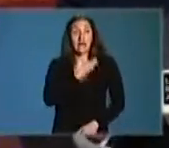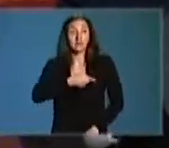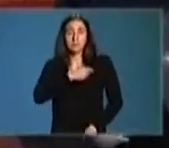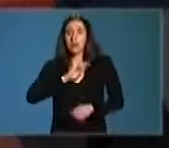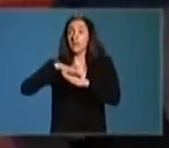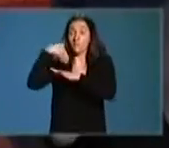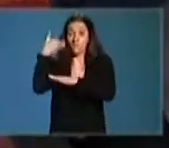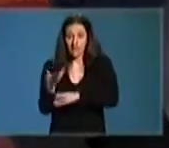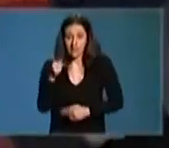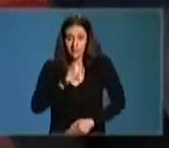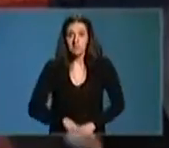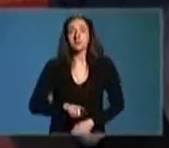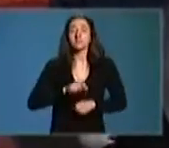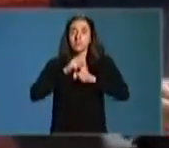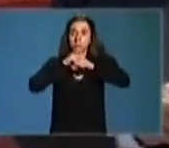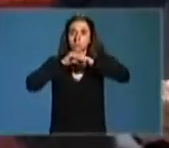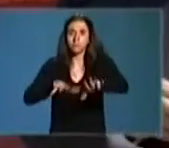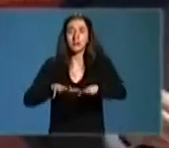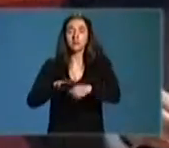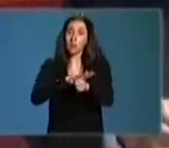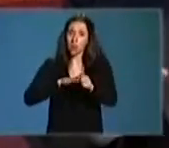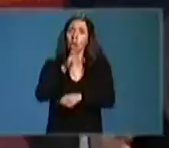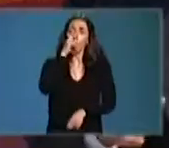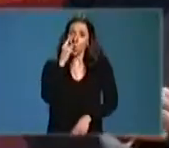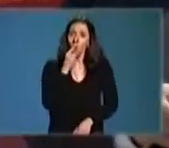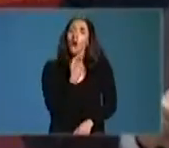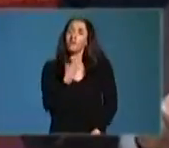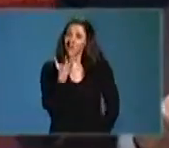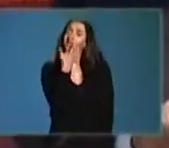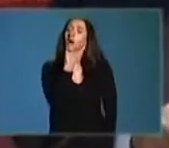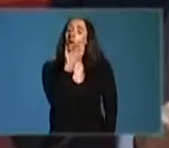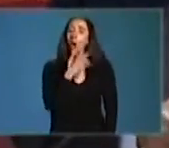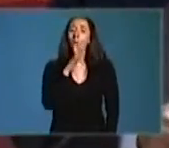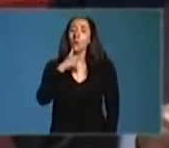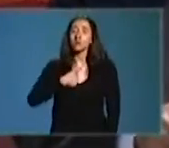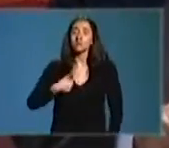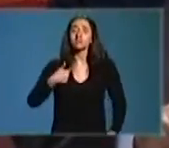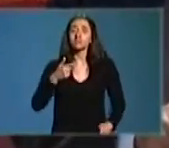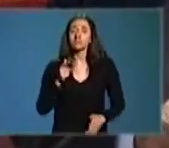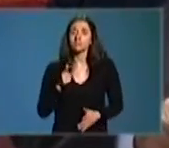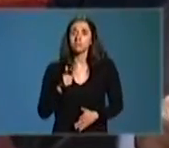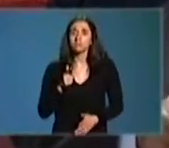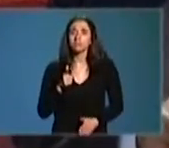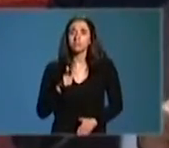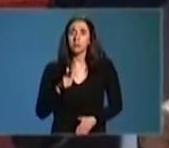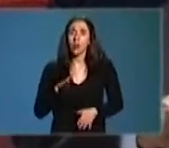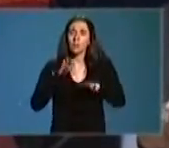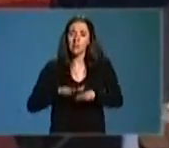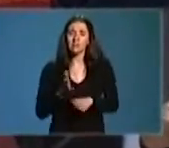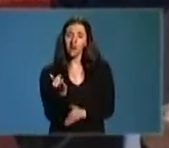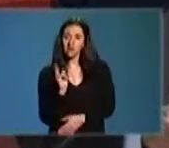españa y fuera de españa que este territorio es un territorio que merece la pena conocer porque es un territorio no solamente con presente sino